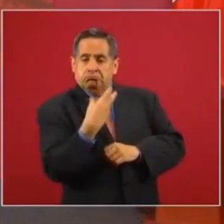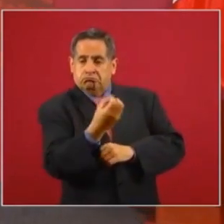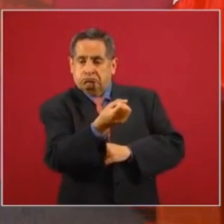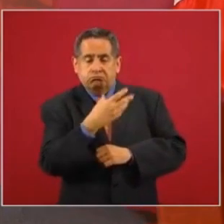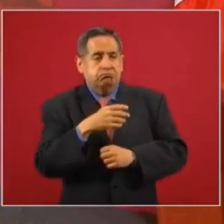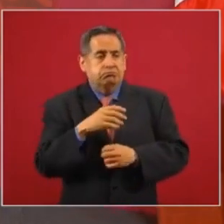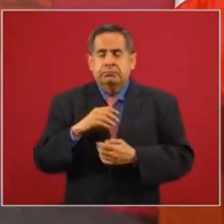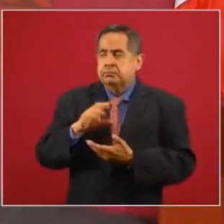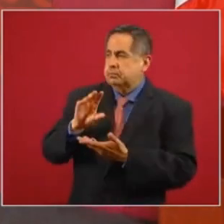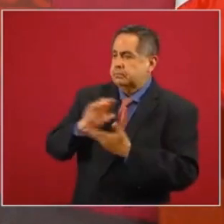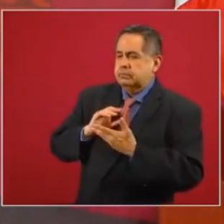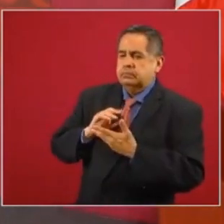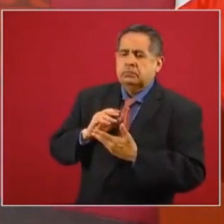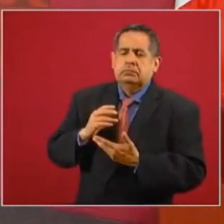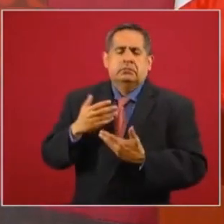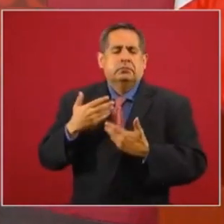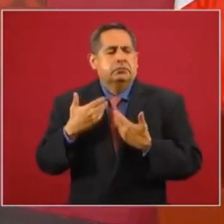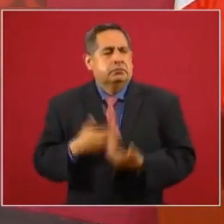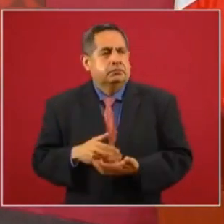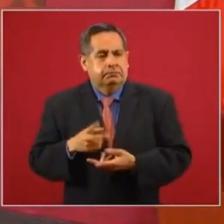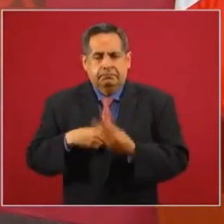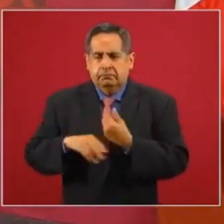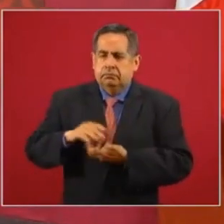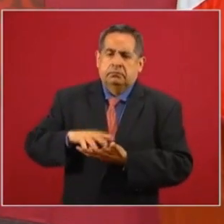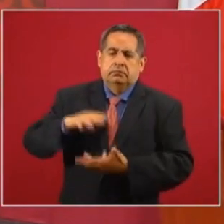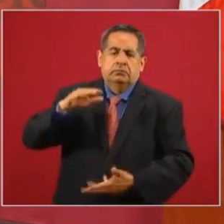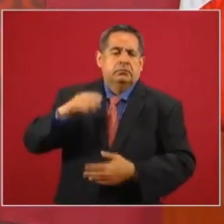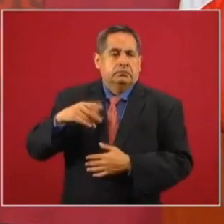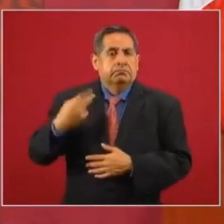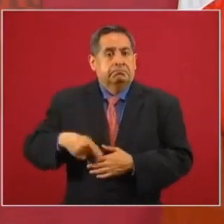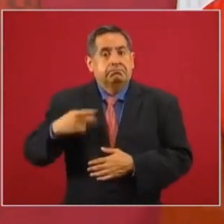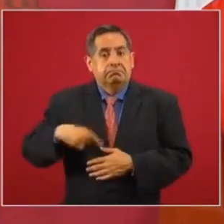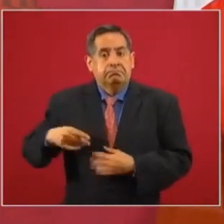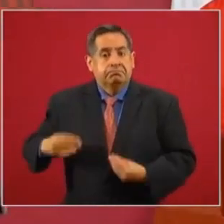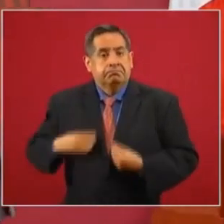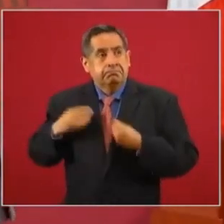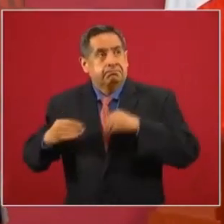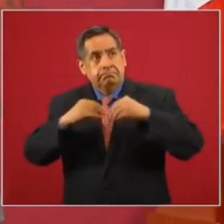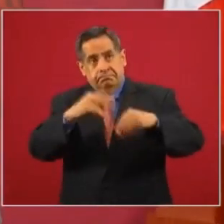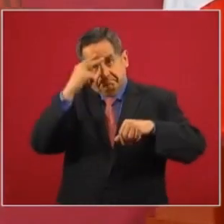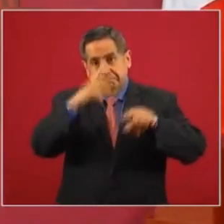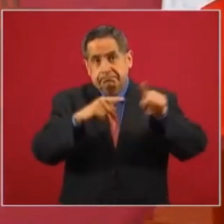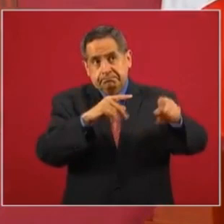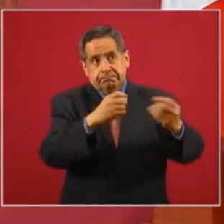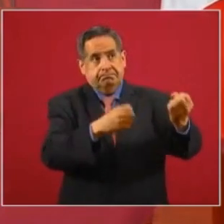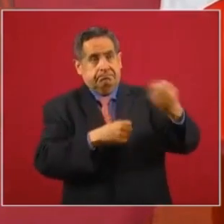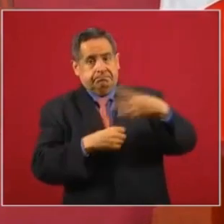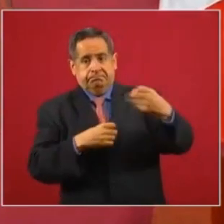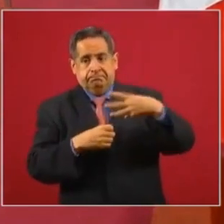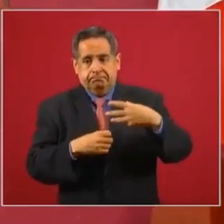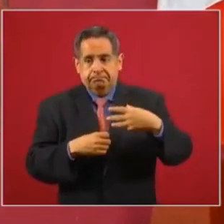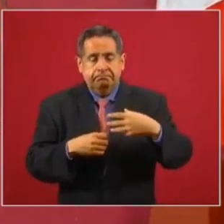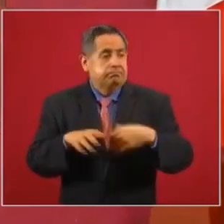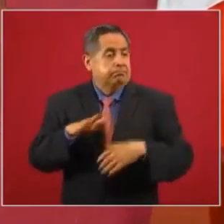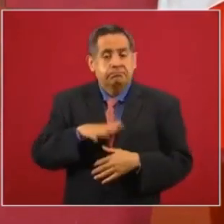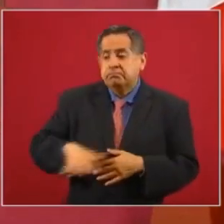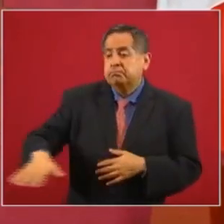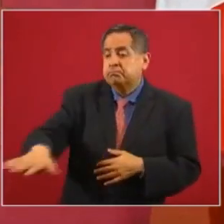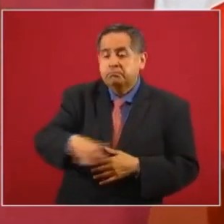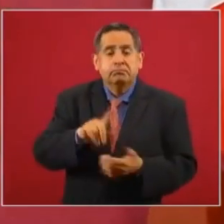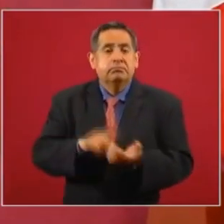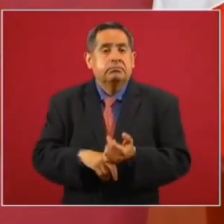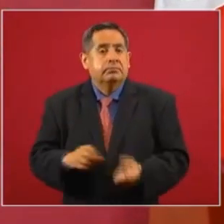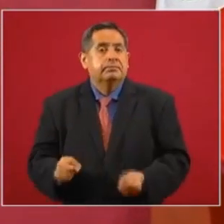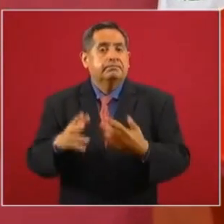Han crecido las remesas, lo que envían nuestros paisanos a sus familiares, y eso llega a 10 millones